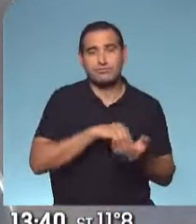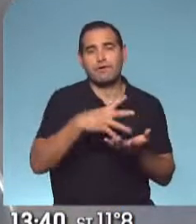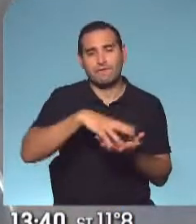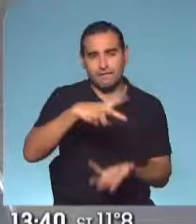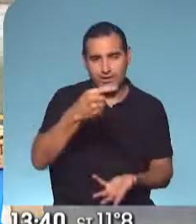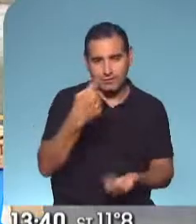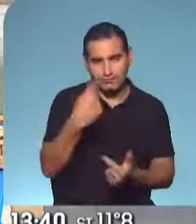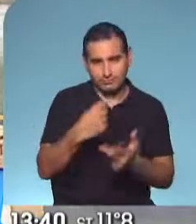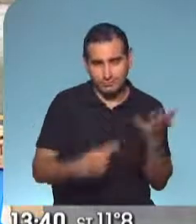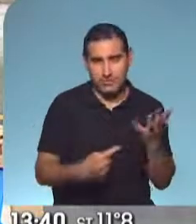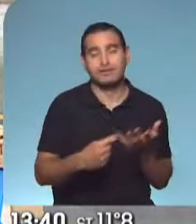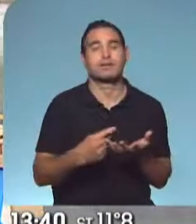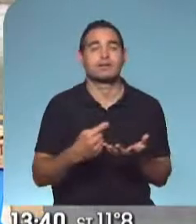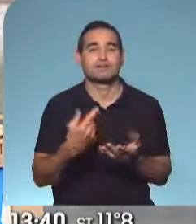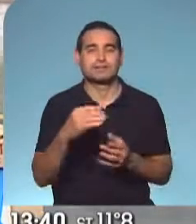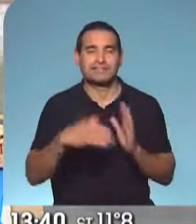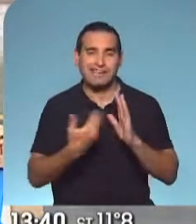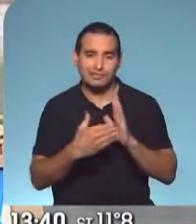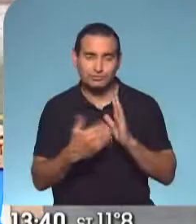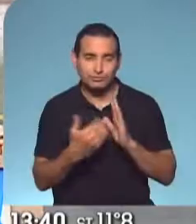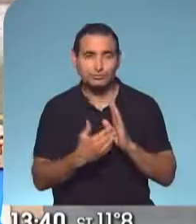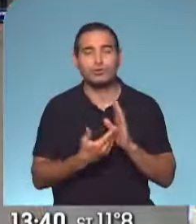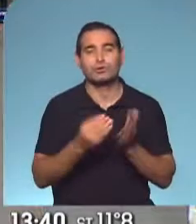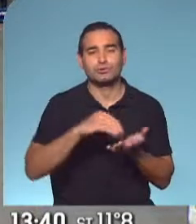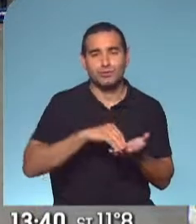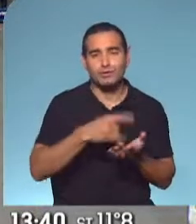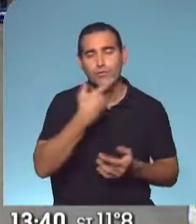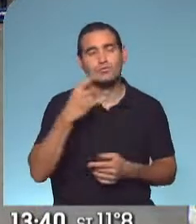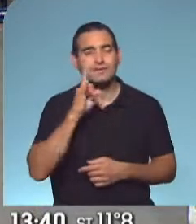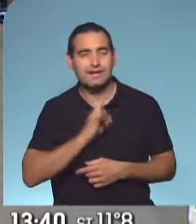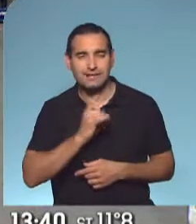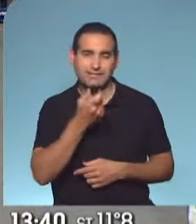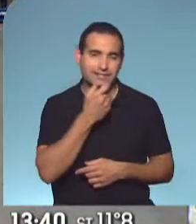fideos, pastas frescas, quesos untables, dulce de leche, galletitas y legumbres.